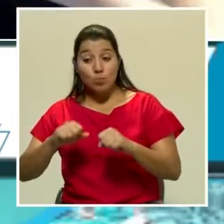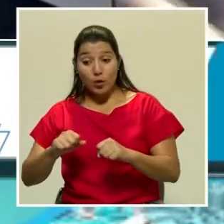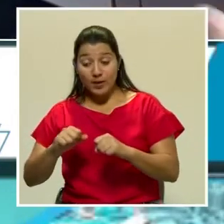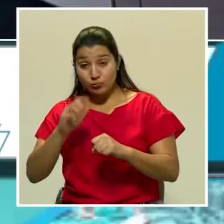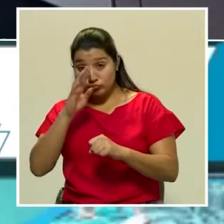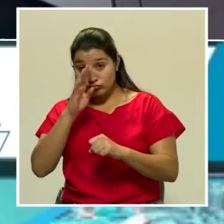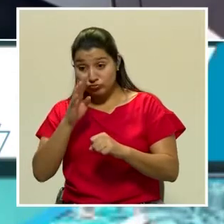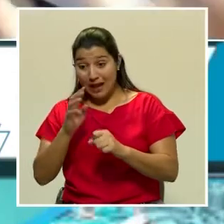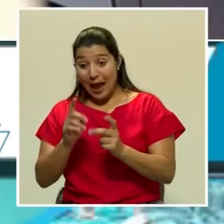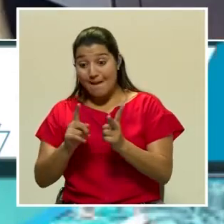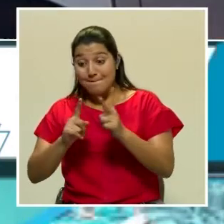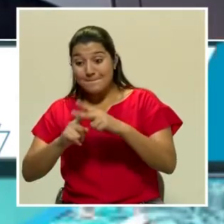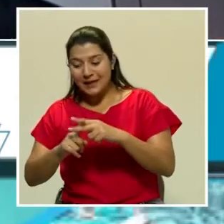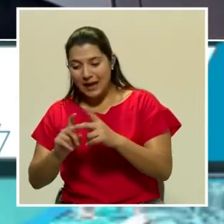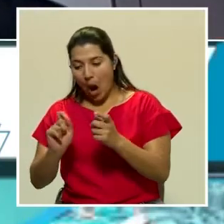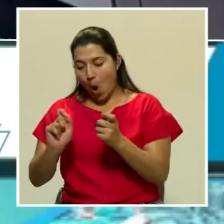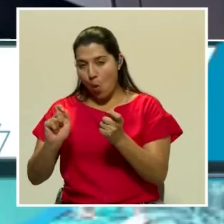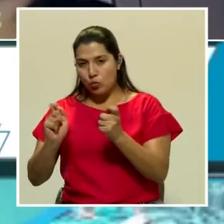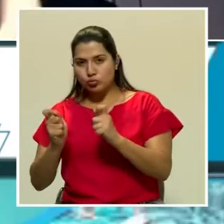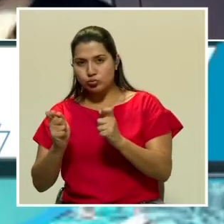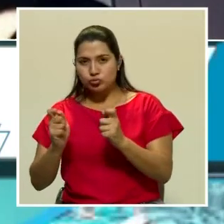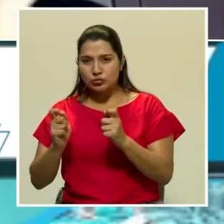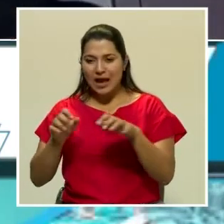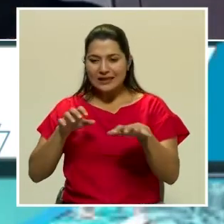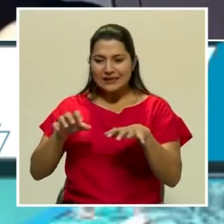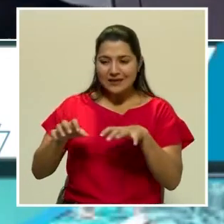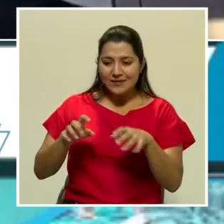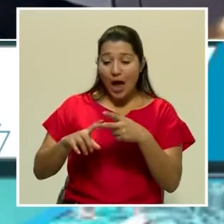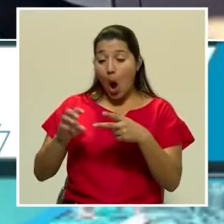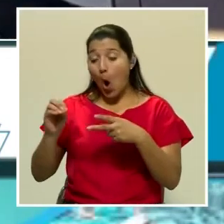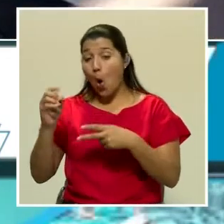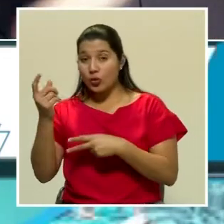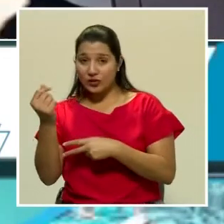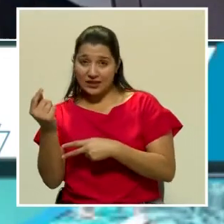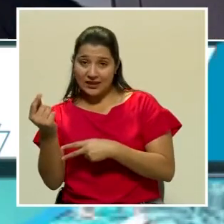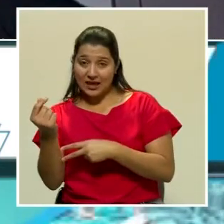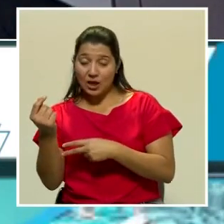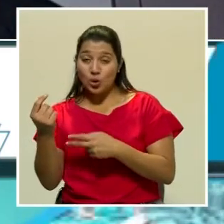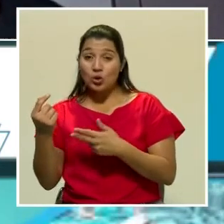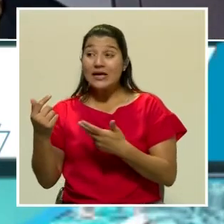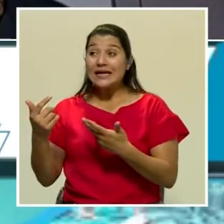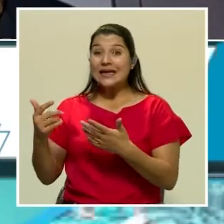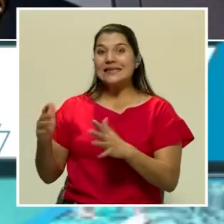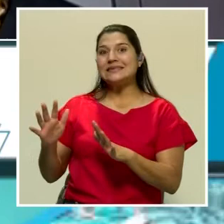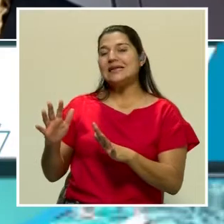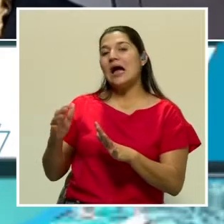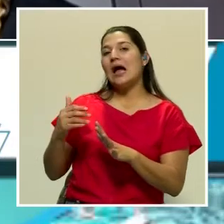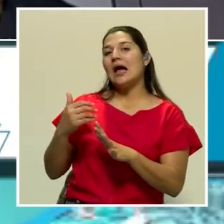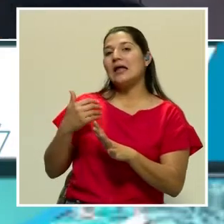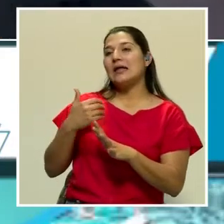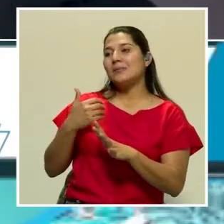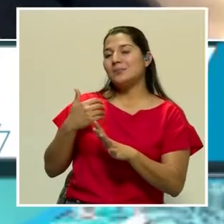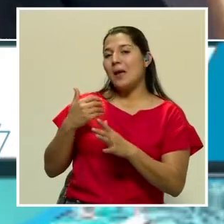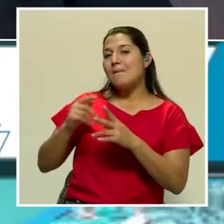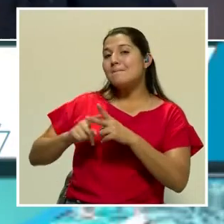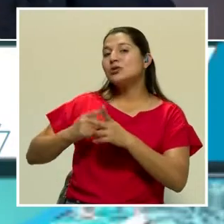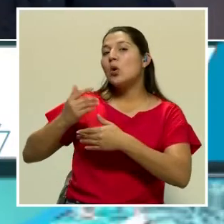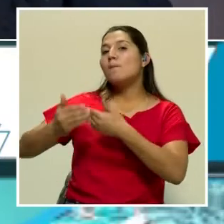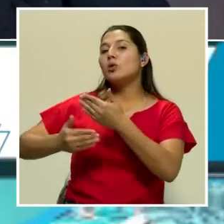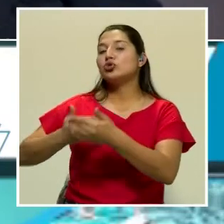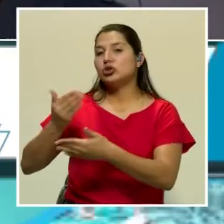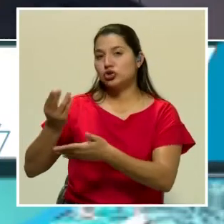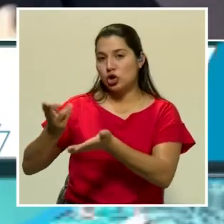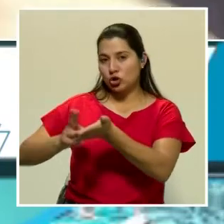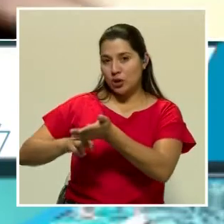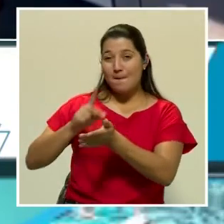ya sea fondos o los eventos, que algunos además ya estaban avanzados en todo su proceso de contratación. Por ejemplo, el festival era en